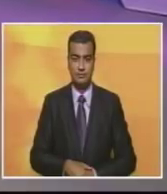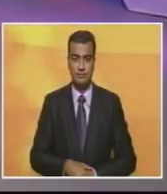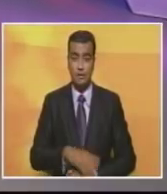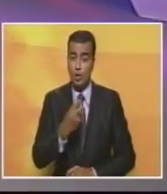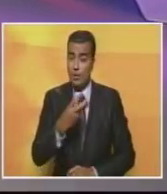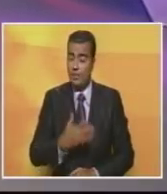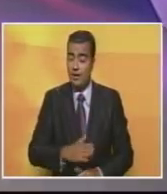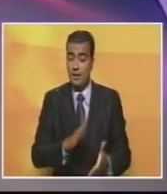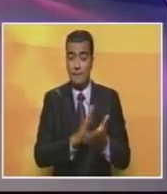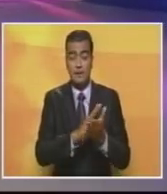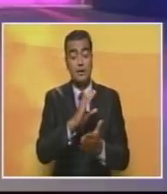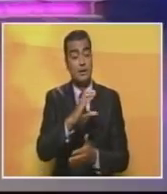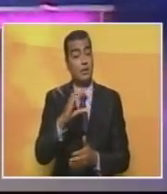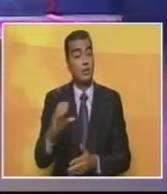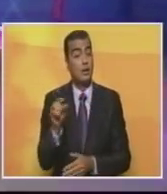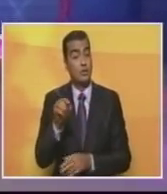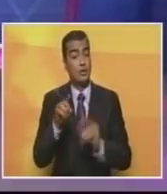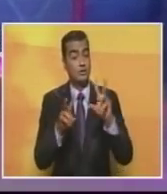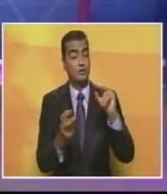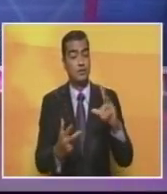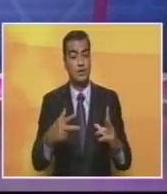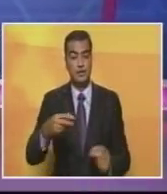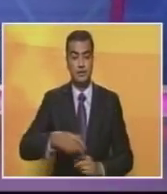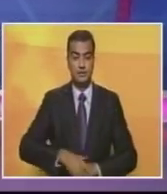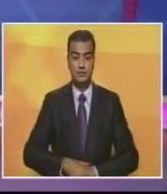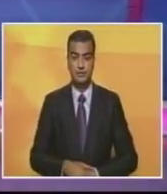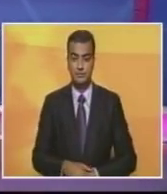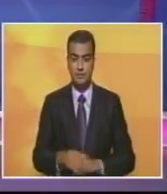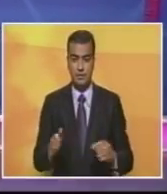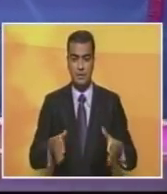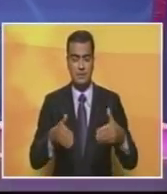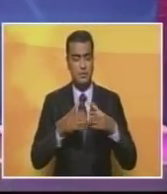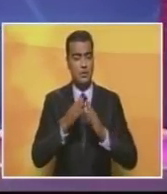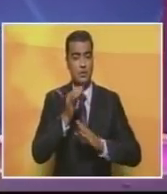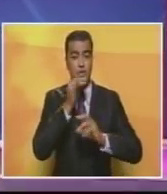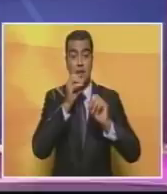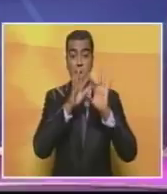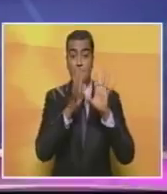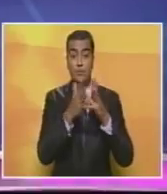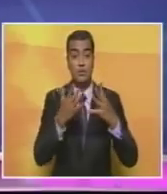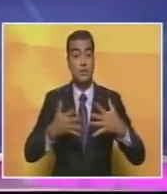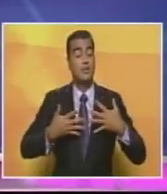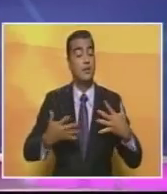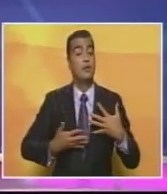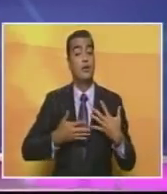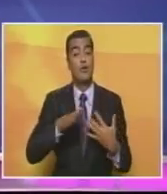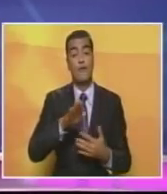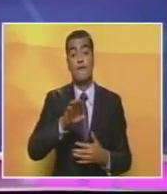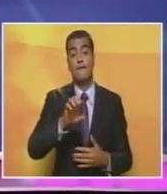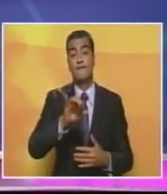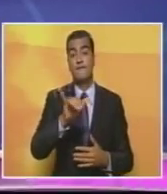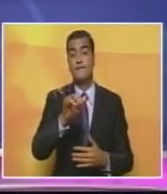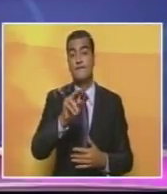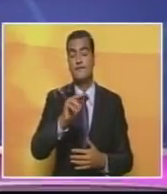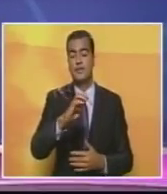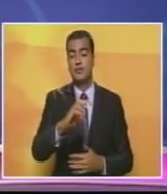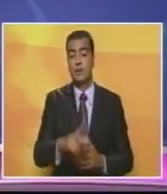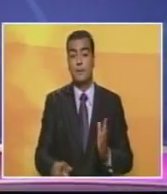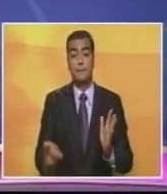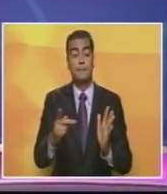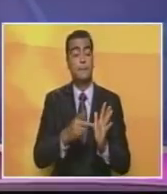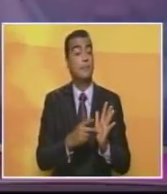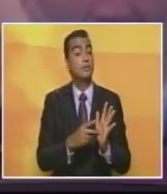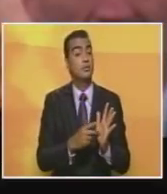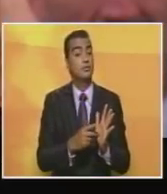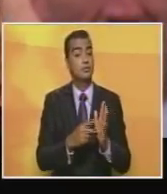Hola, ¿qué tal amigos? Soy Carilis Cuadros y esto es Estrenos y Estrellas. Comenzamos las noticias del mundo del entretenimiento con Beyoncé. La cantante participará en el